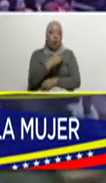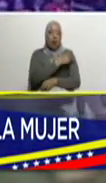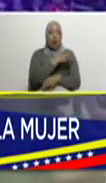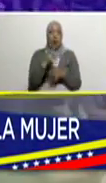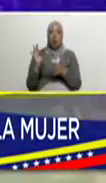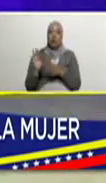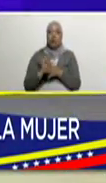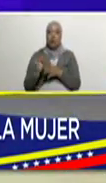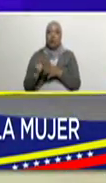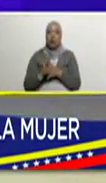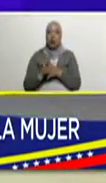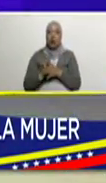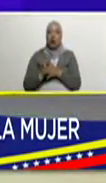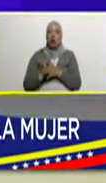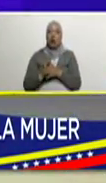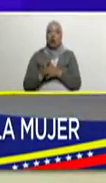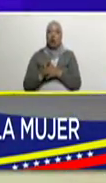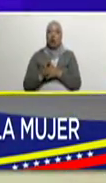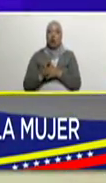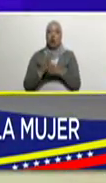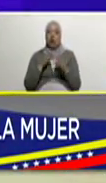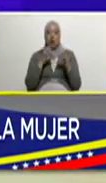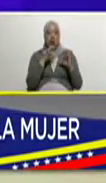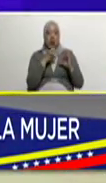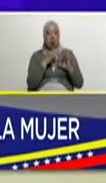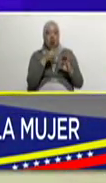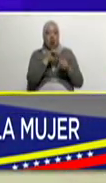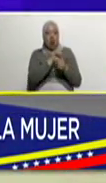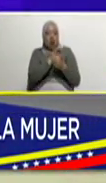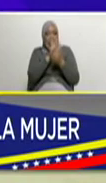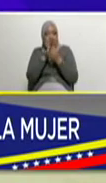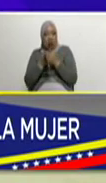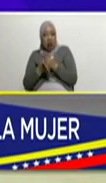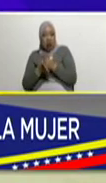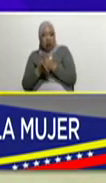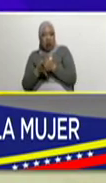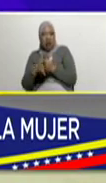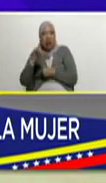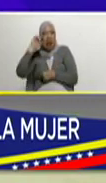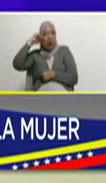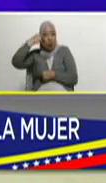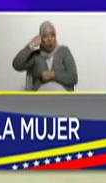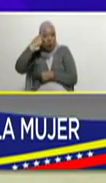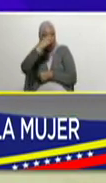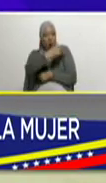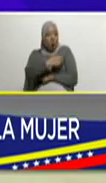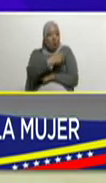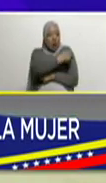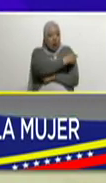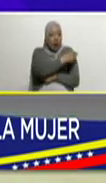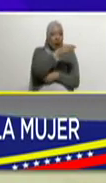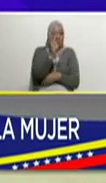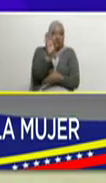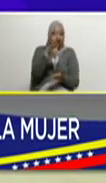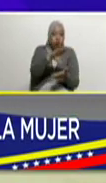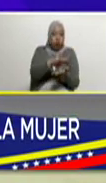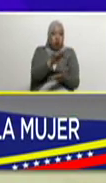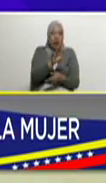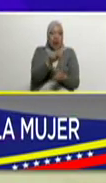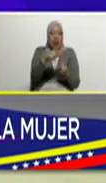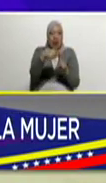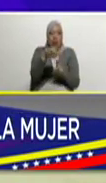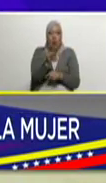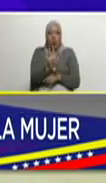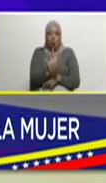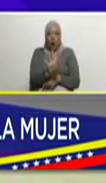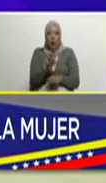funcionaron como centinela en el COVID, ¿se acuerdan? Pusimos los hospitales centrales, los hospitales tipo 4, que nosotros